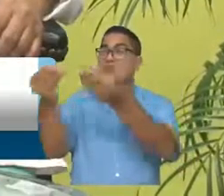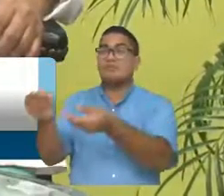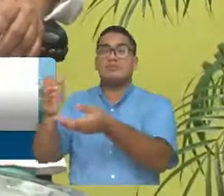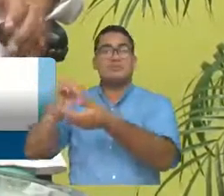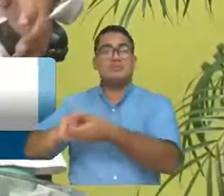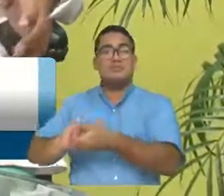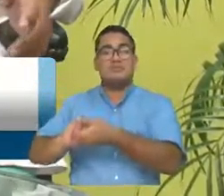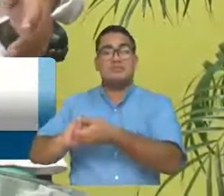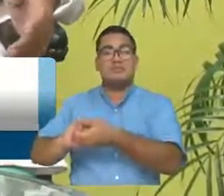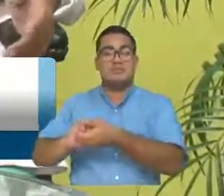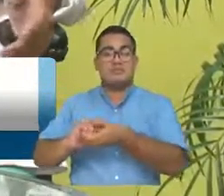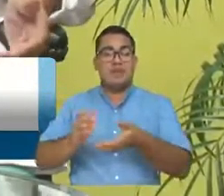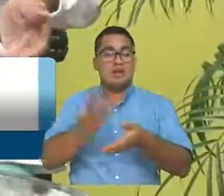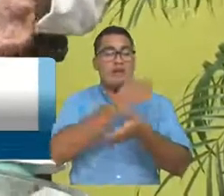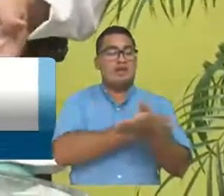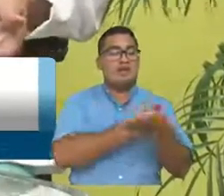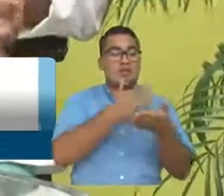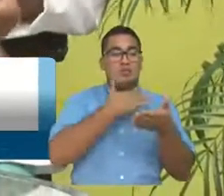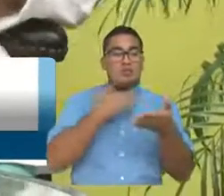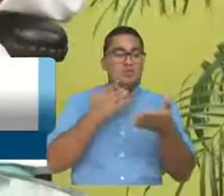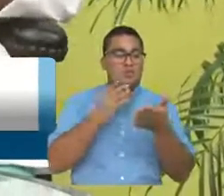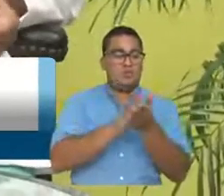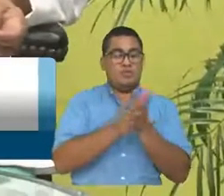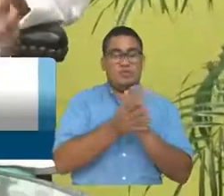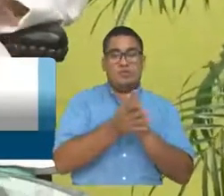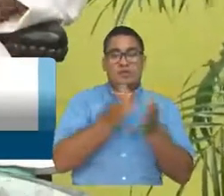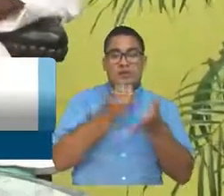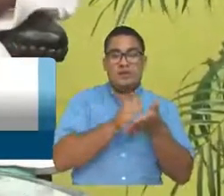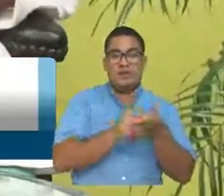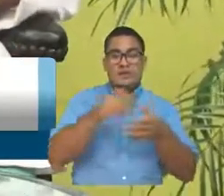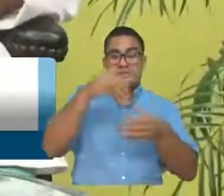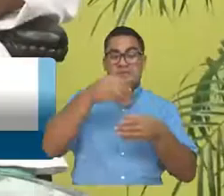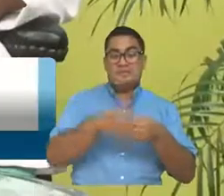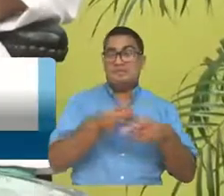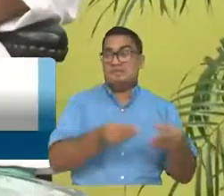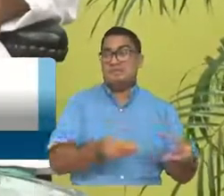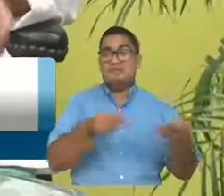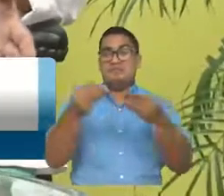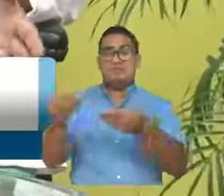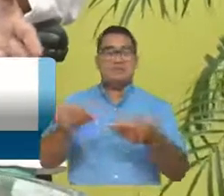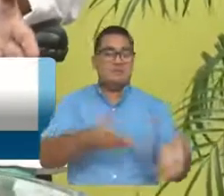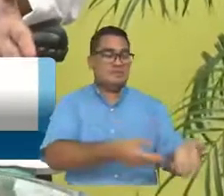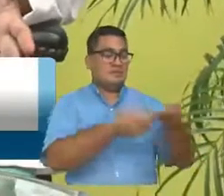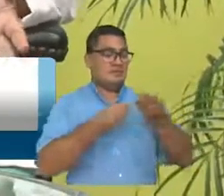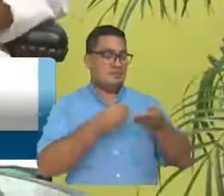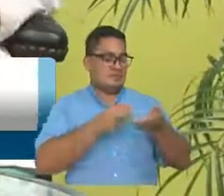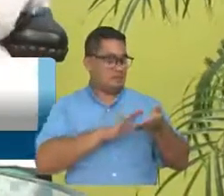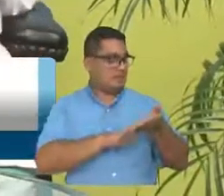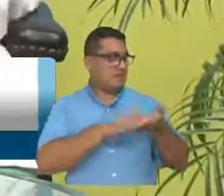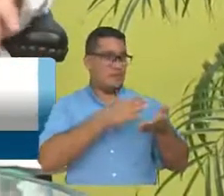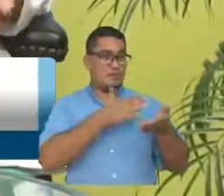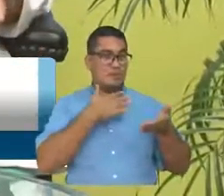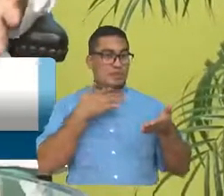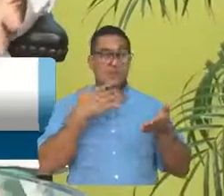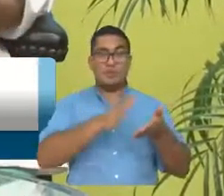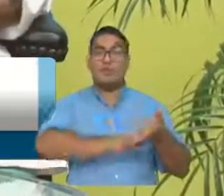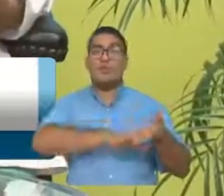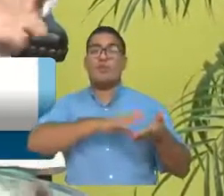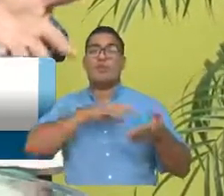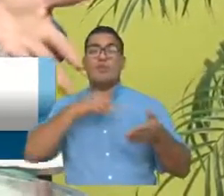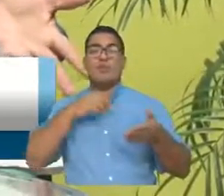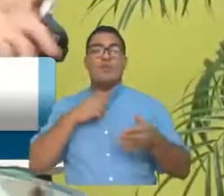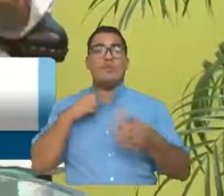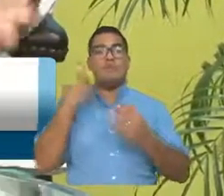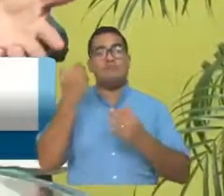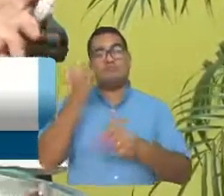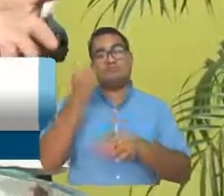podemos obtener de un país a otro, o en menos de una semana. Sí, porque si yo tengo el coronavirus, ¿verdad?, y voy a enviar una cartita,